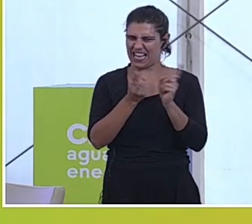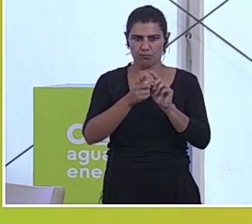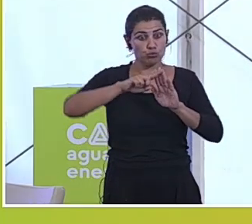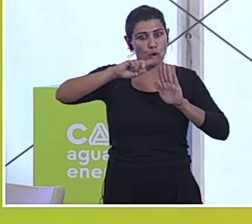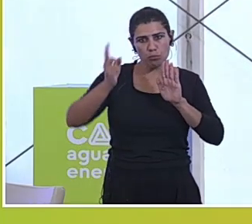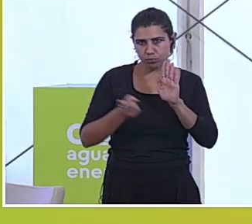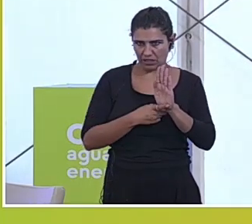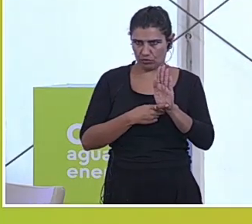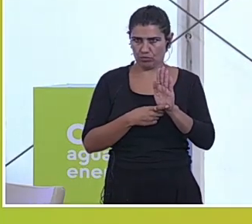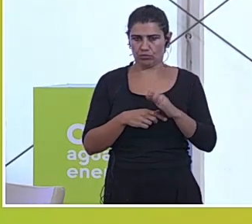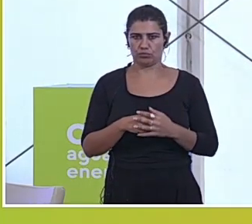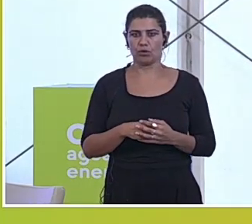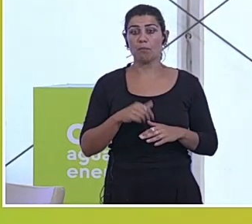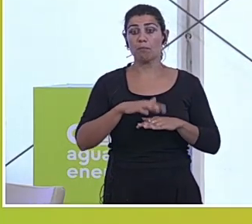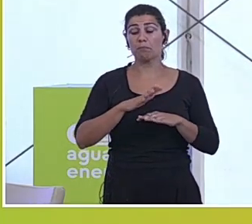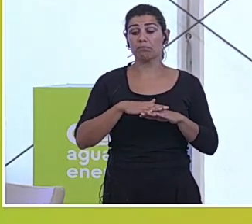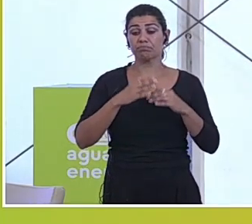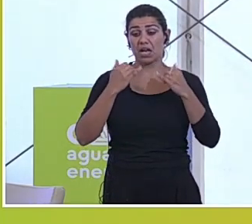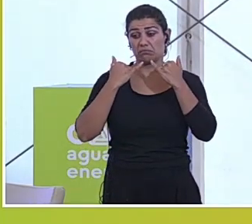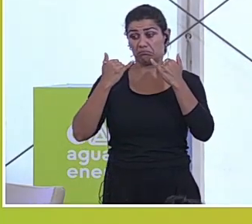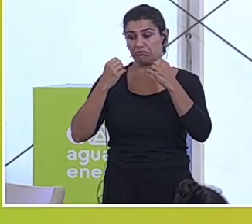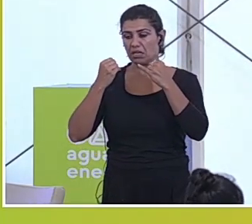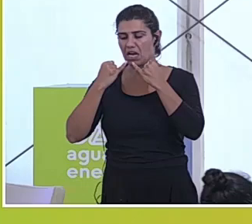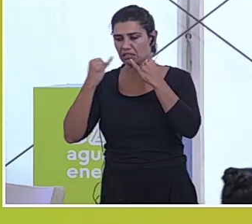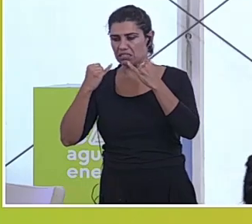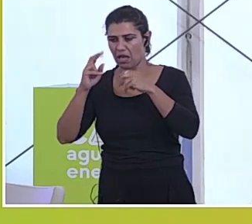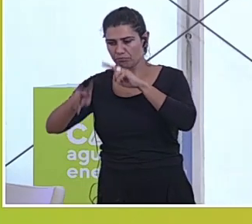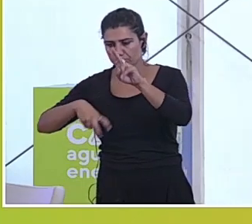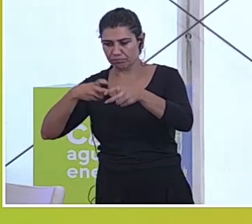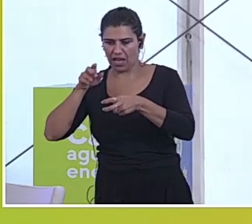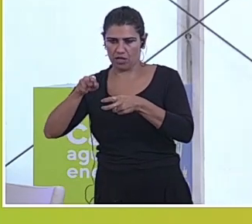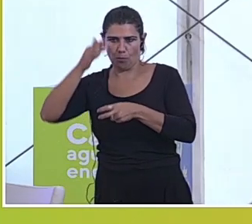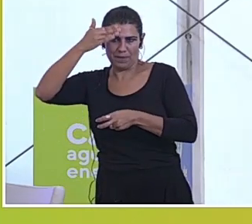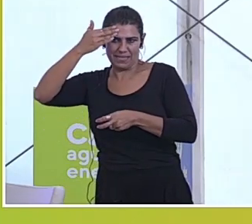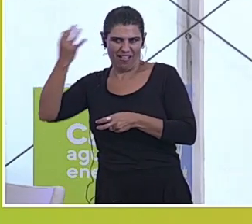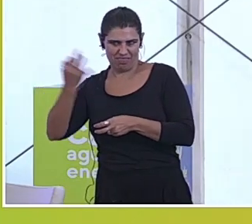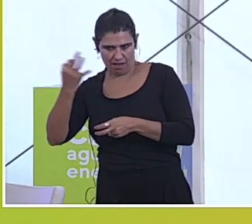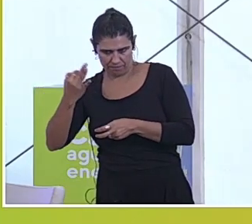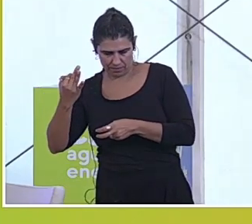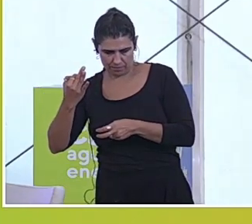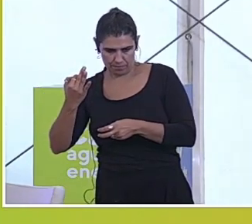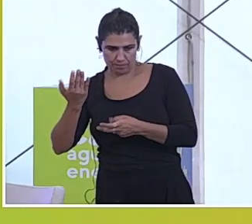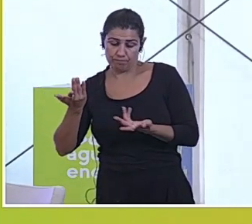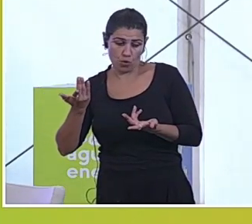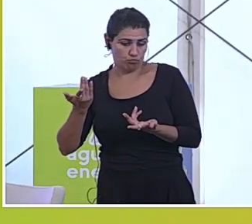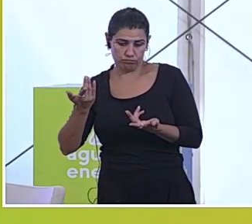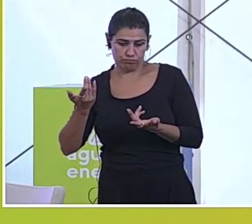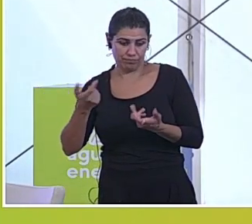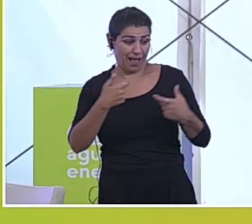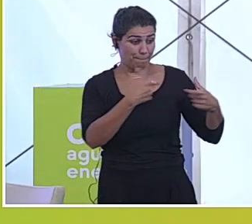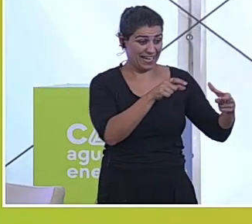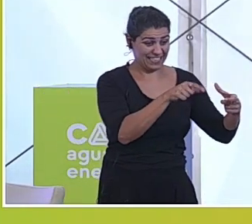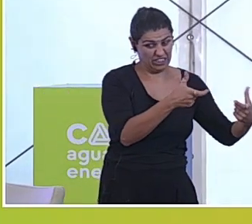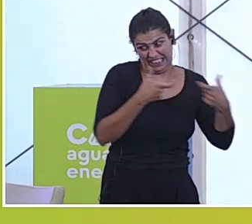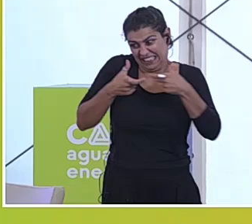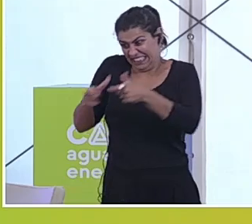idea. Decíamos que las energías renovables tienen que ser la fuente principal. Habrá una parte importante que no se podrá integrar directamente en